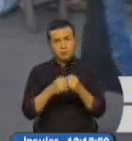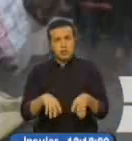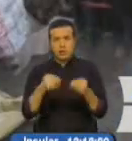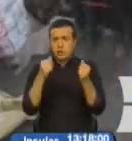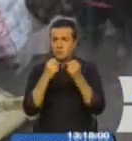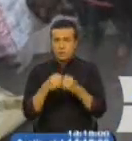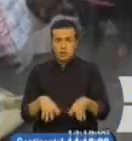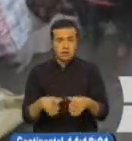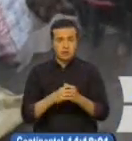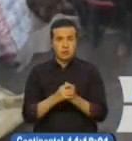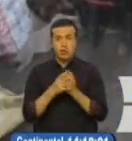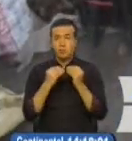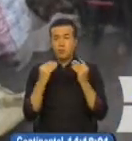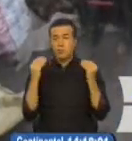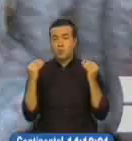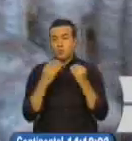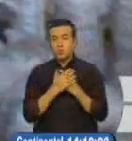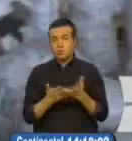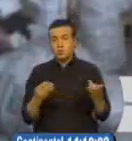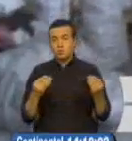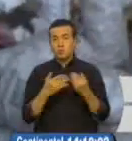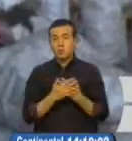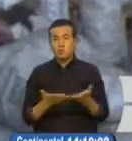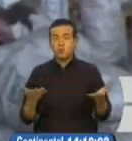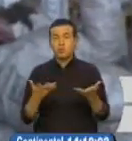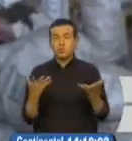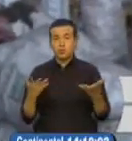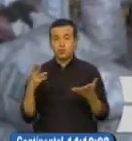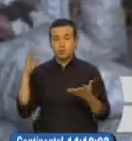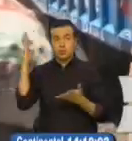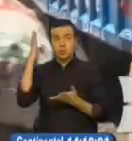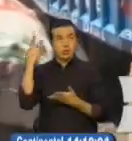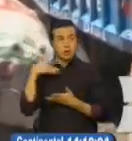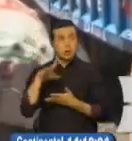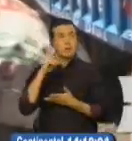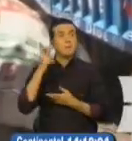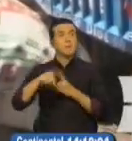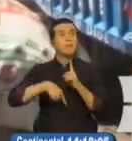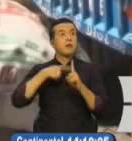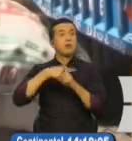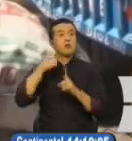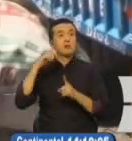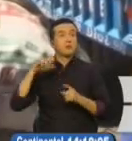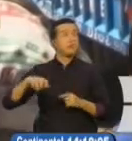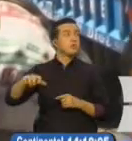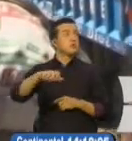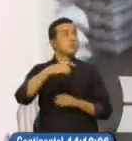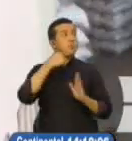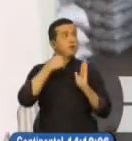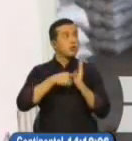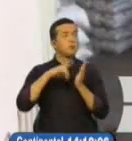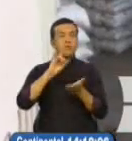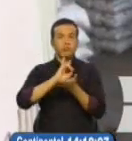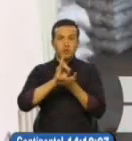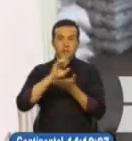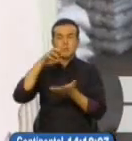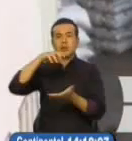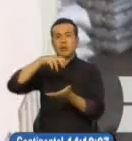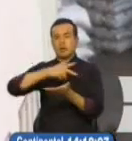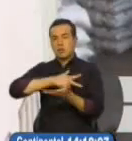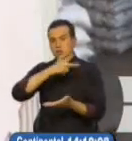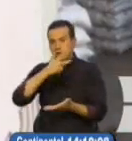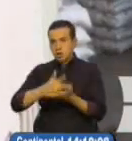dinero. La sobreoferta del producto no solo se registra en Tungurahua, sino en otras provincias como Bolívar, Carchi,